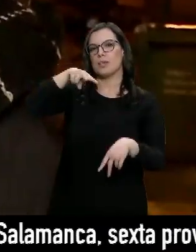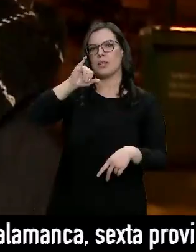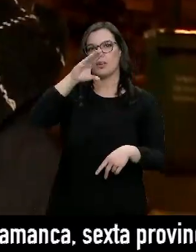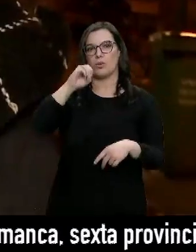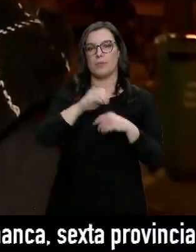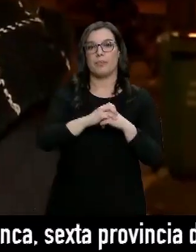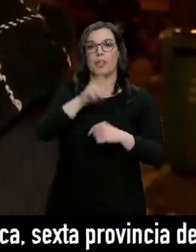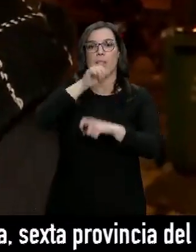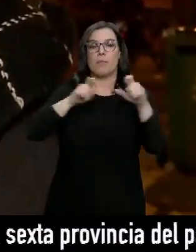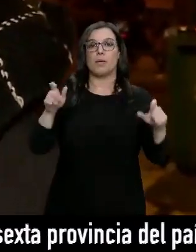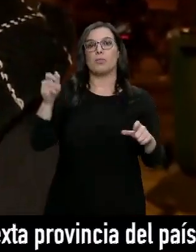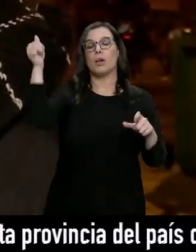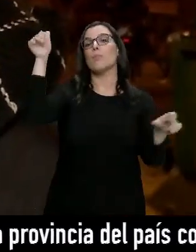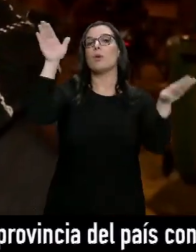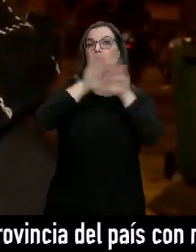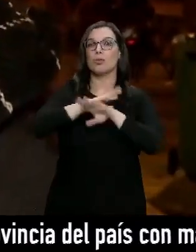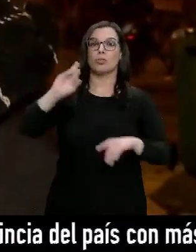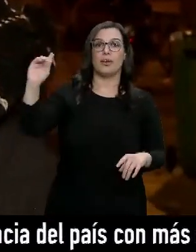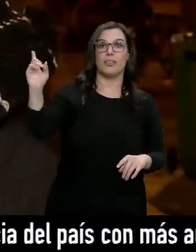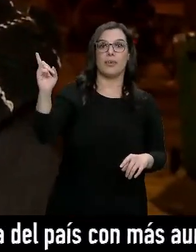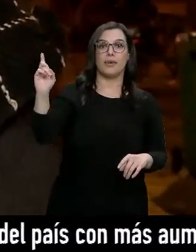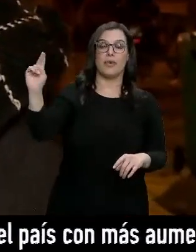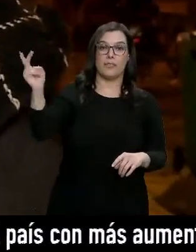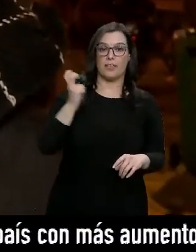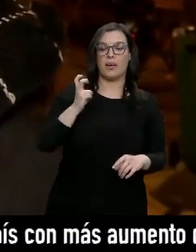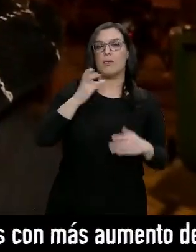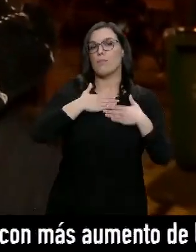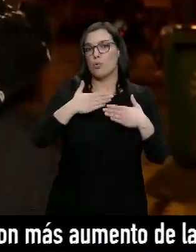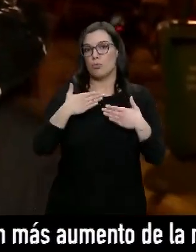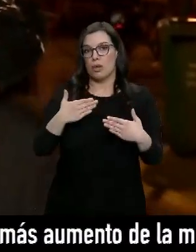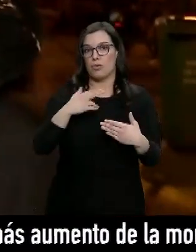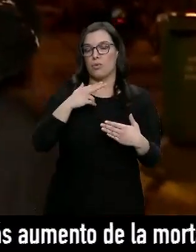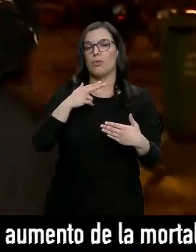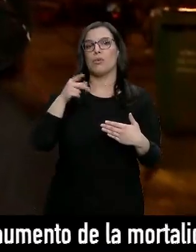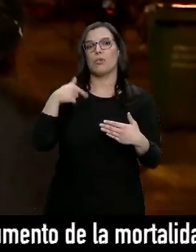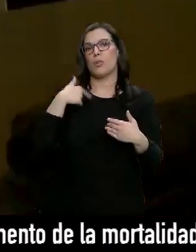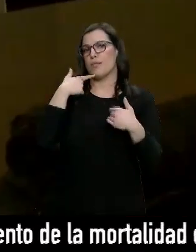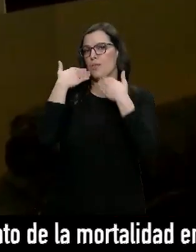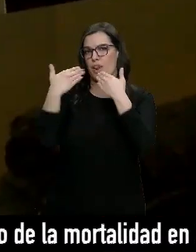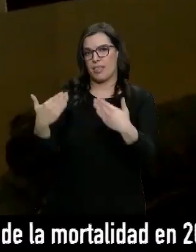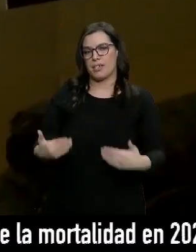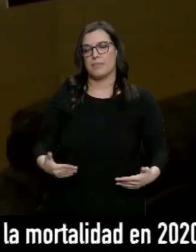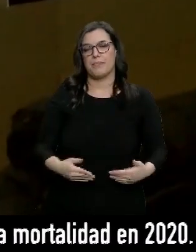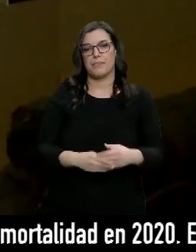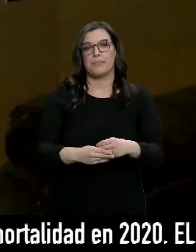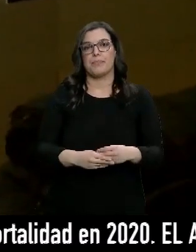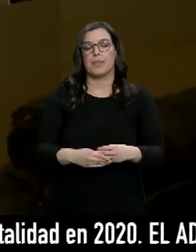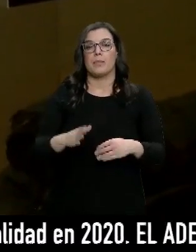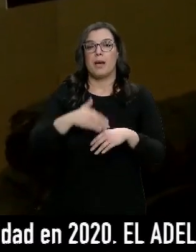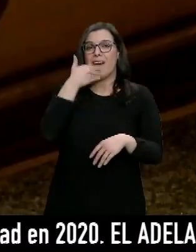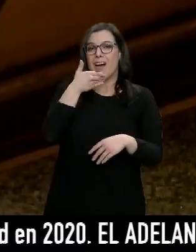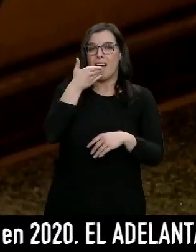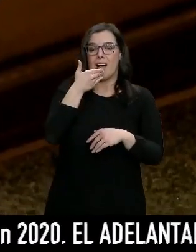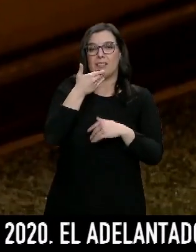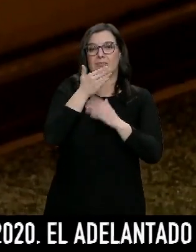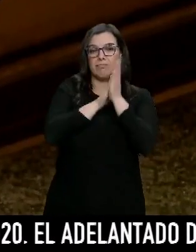pasa por la noche, María, el voluntario que pasa por la noche, le doy gracias. Para poder entrar en calor en los